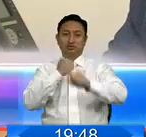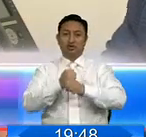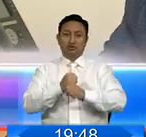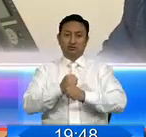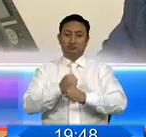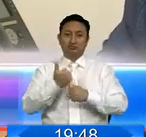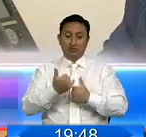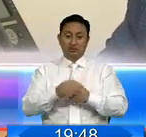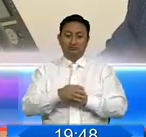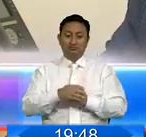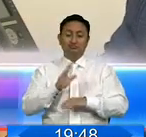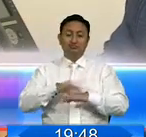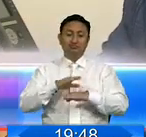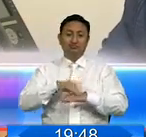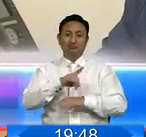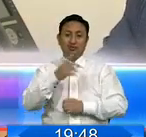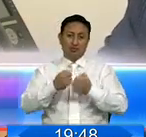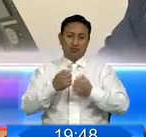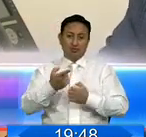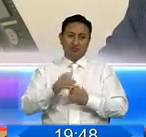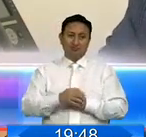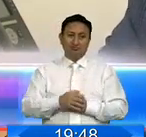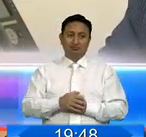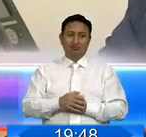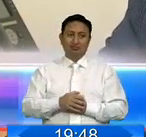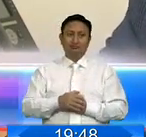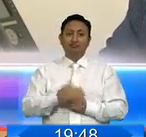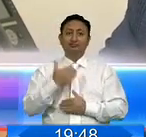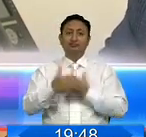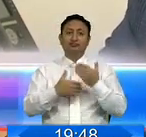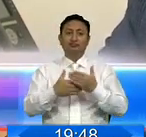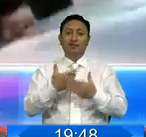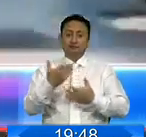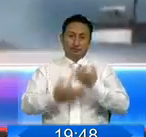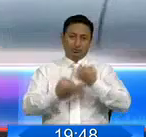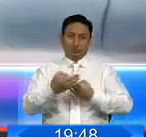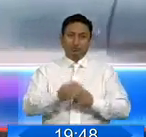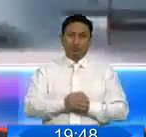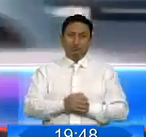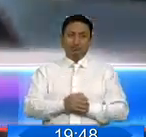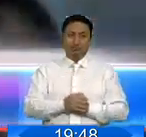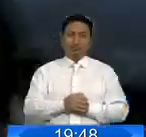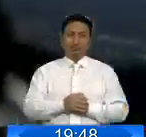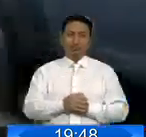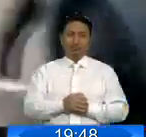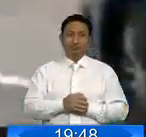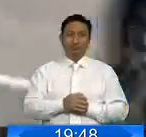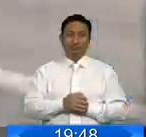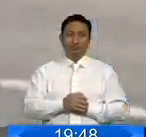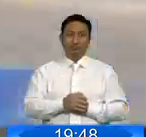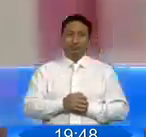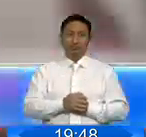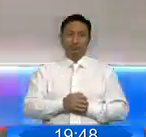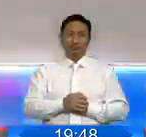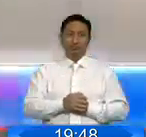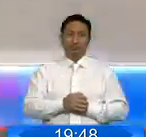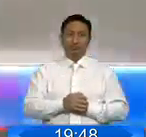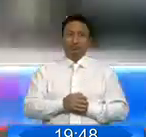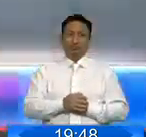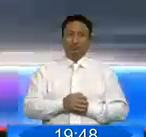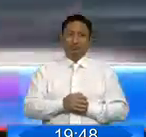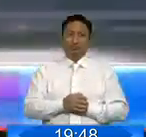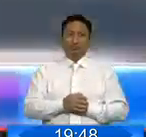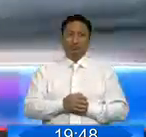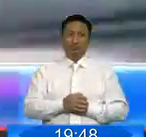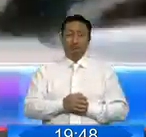dependiendo ya de los atenuantes, agravantes o cómo se lo trate durante el proceso. Por eso que le respeta al bebé, le va a pisar.